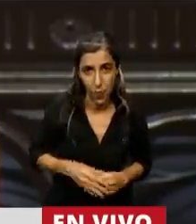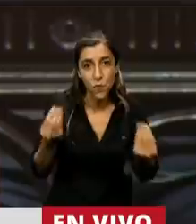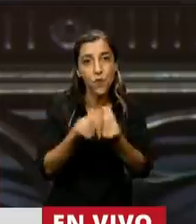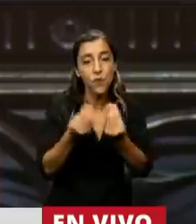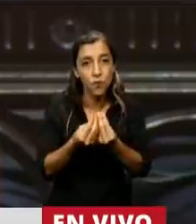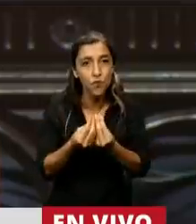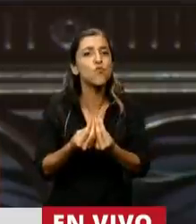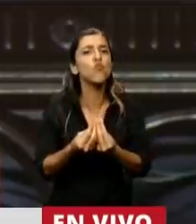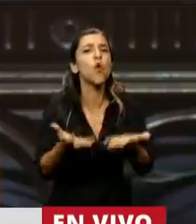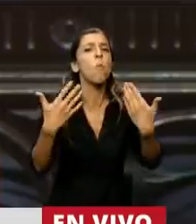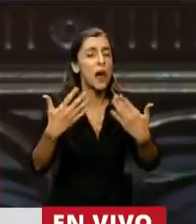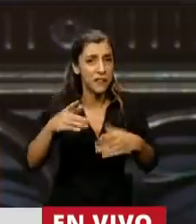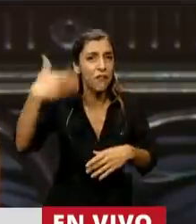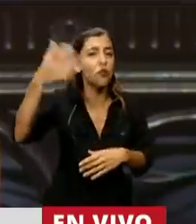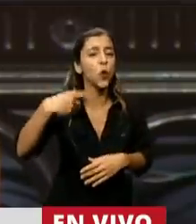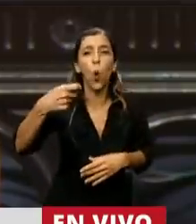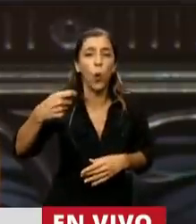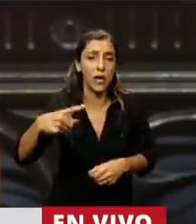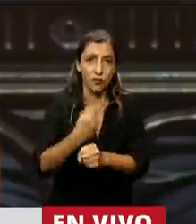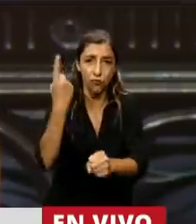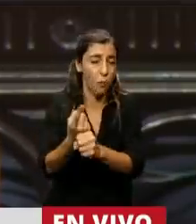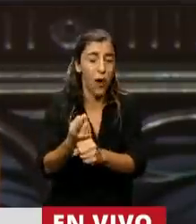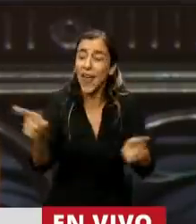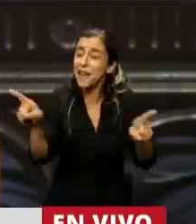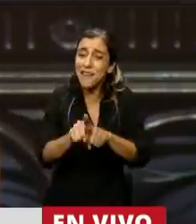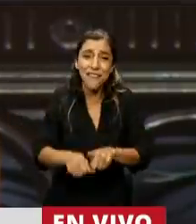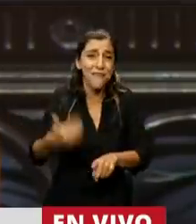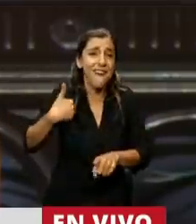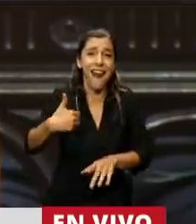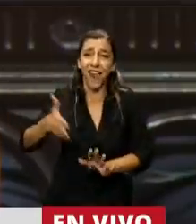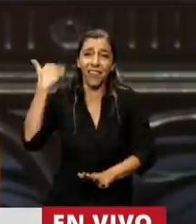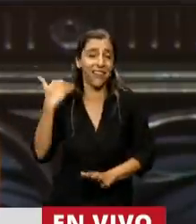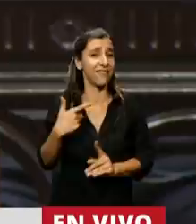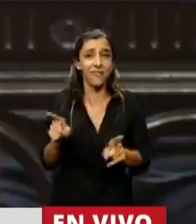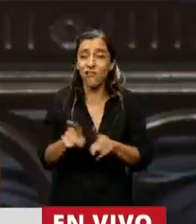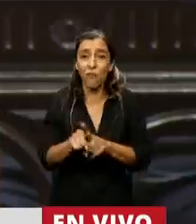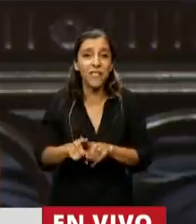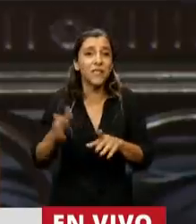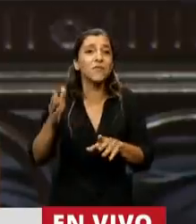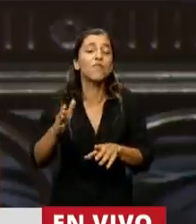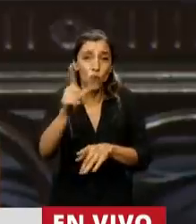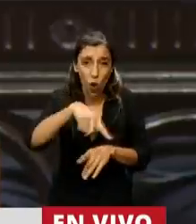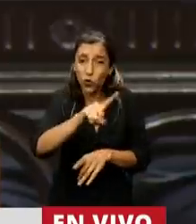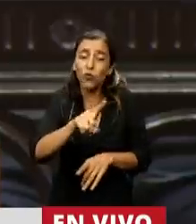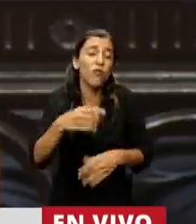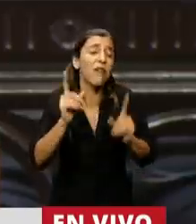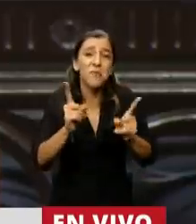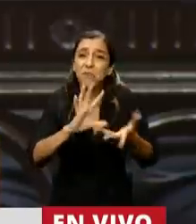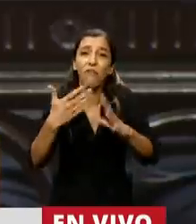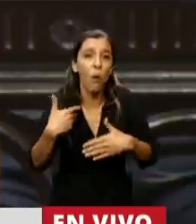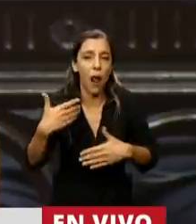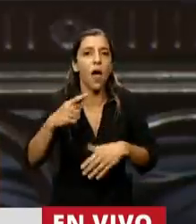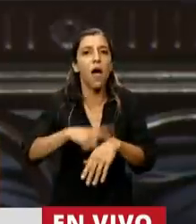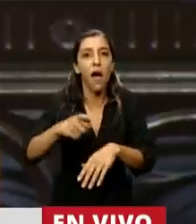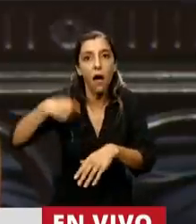no puedan jubilarse como también pasó en la argentina porque también lo han hecho con las moratorias y produce a veces uno eleva el tono pero sabe que